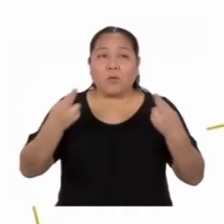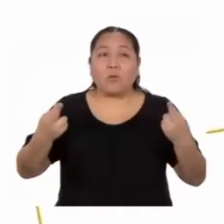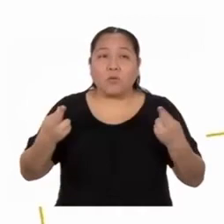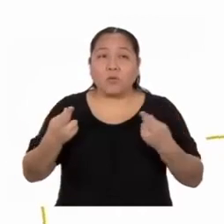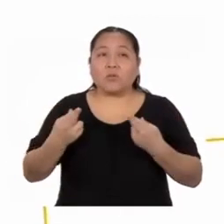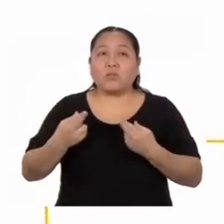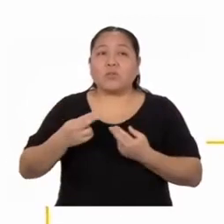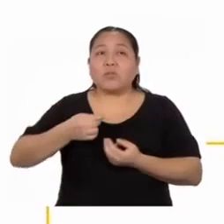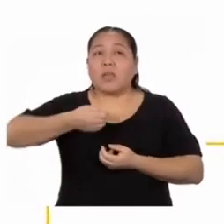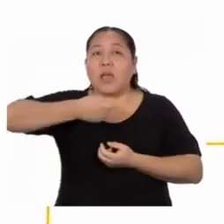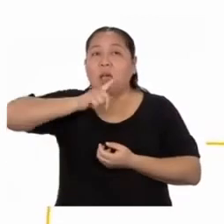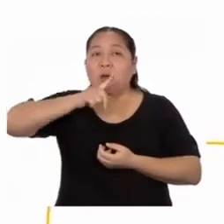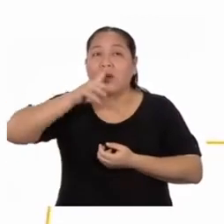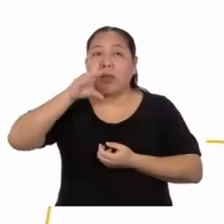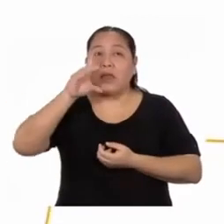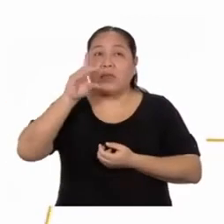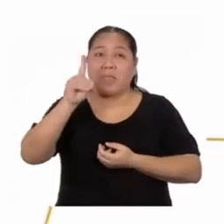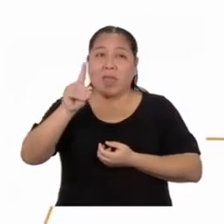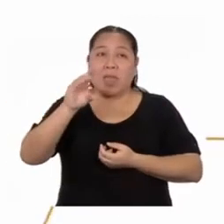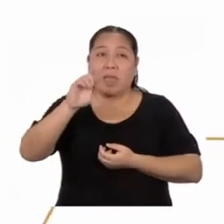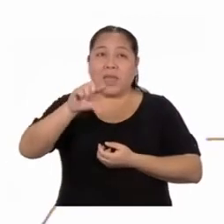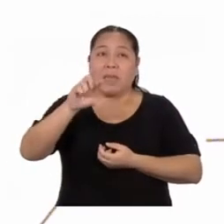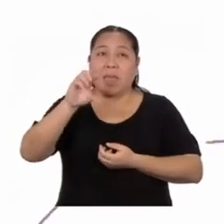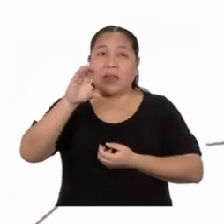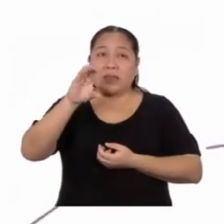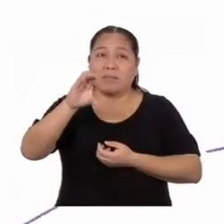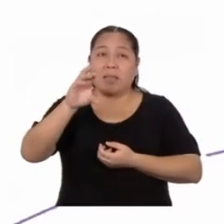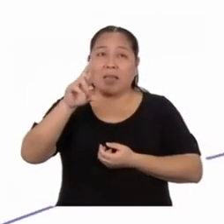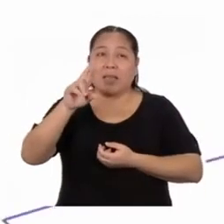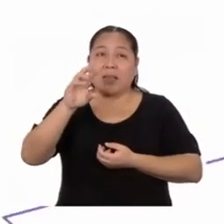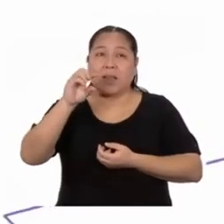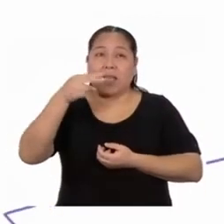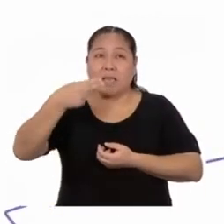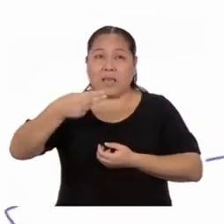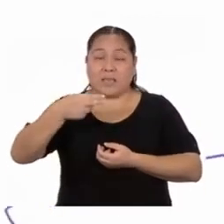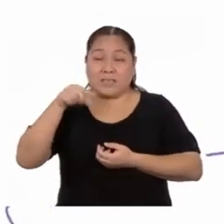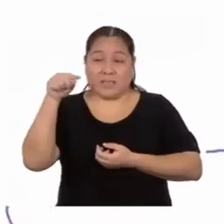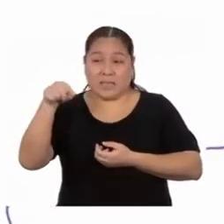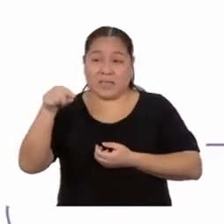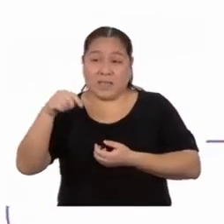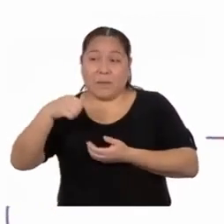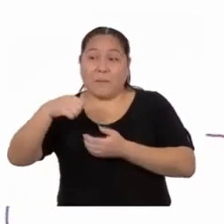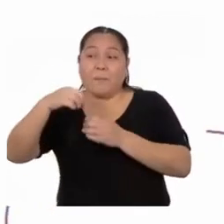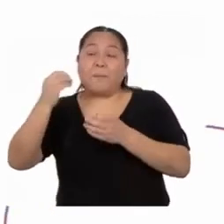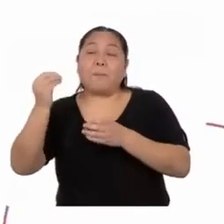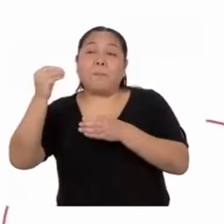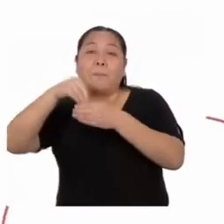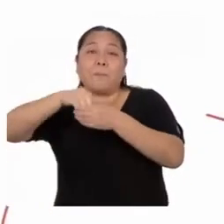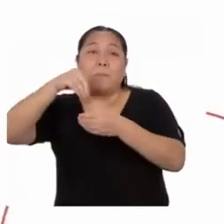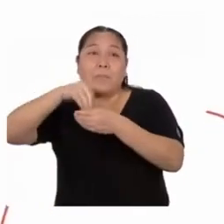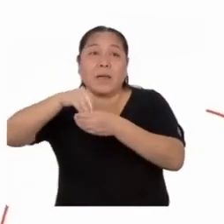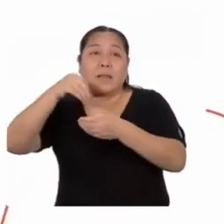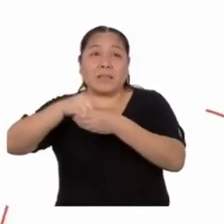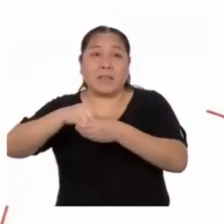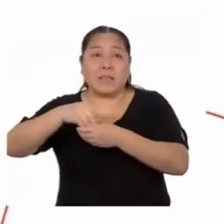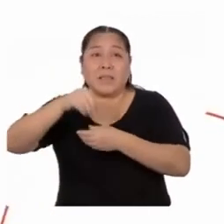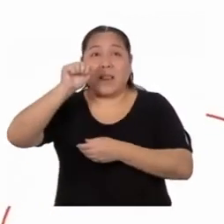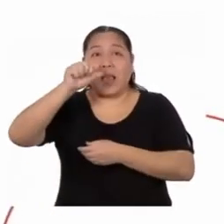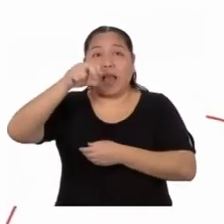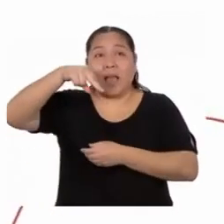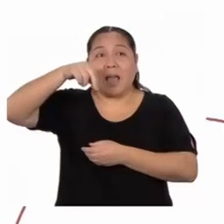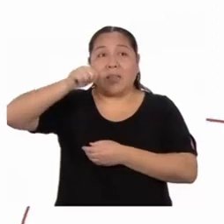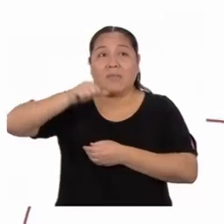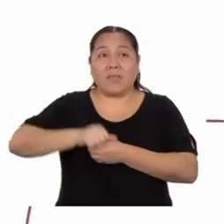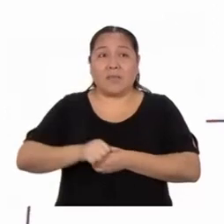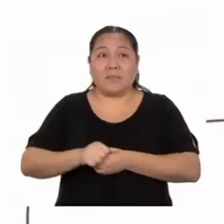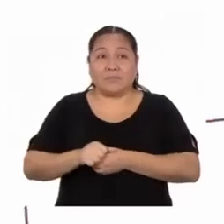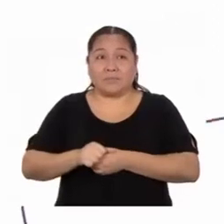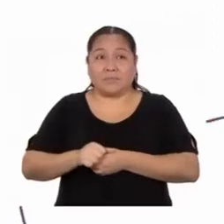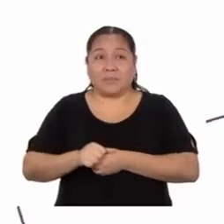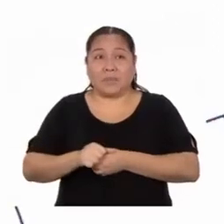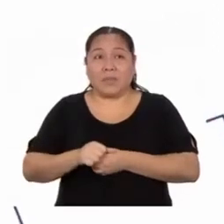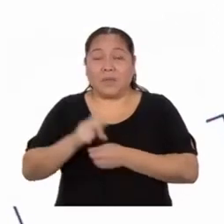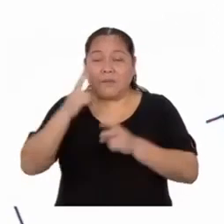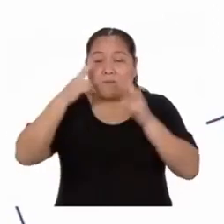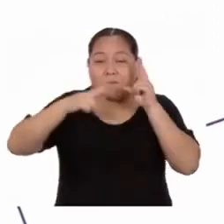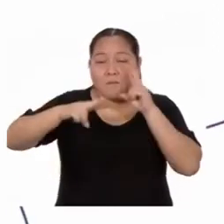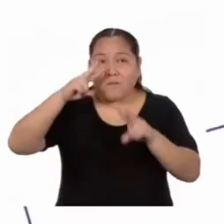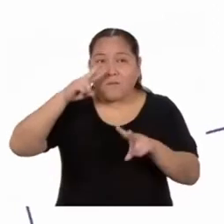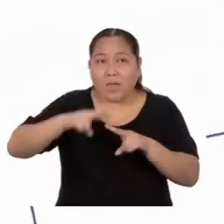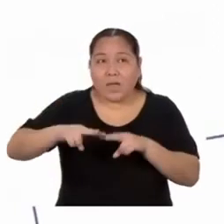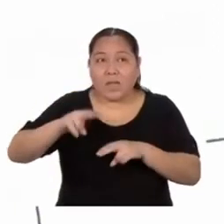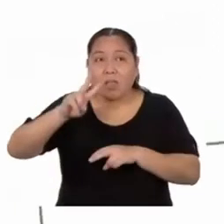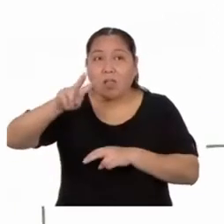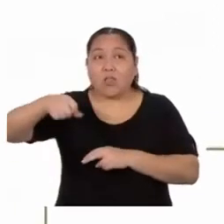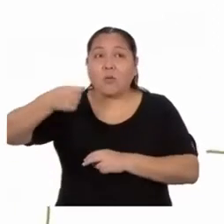DGCRH, de la ANA, a través de un diagnóstico elaborado el año 2012, muestra las principales fuentes